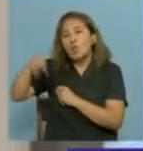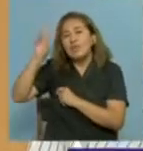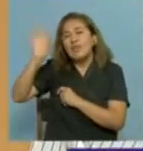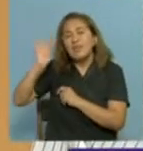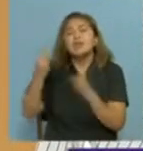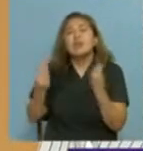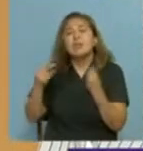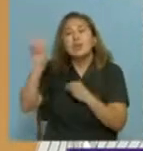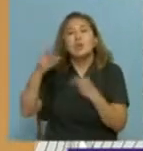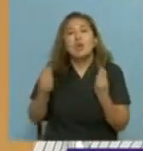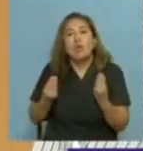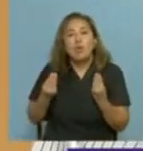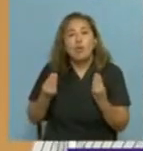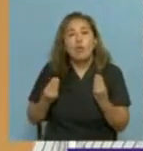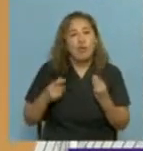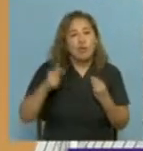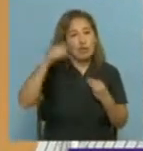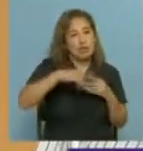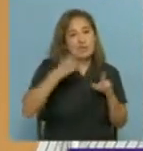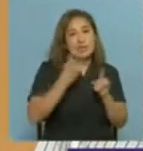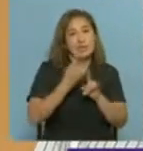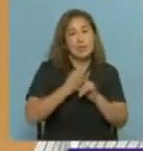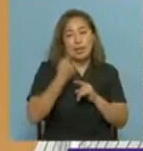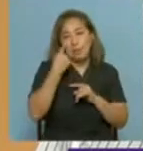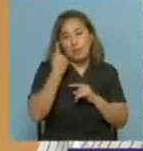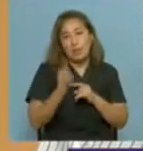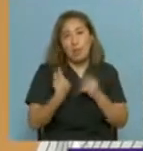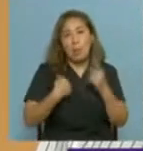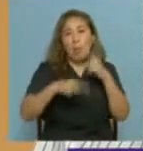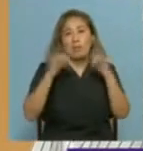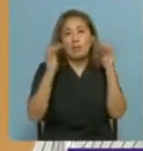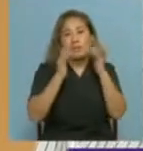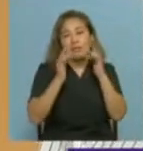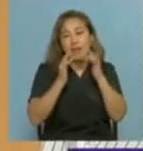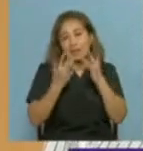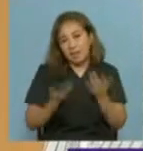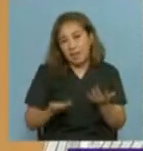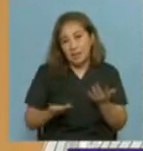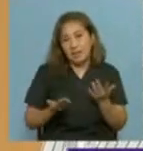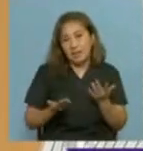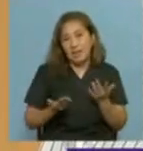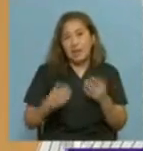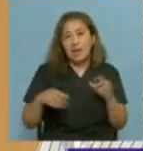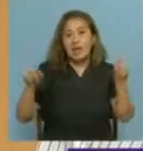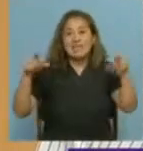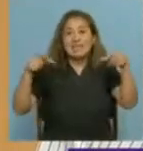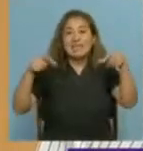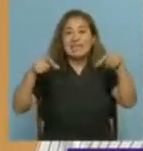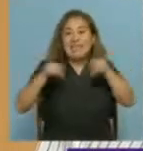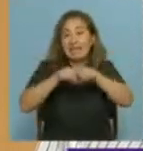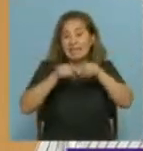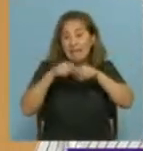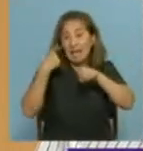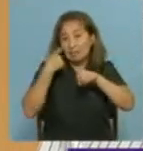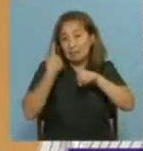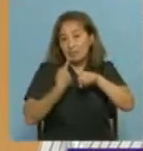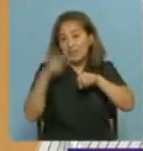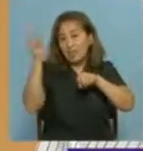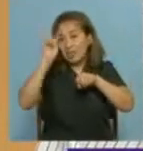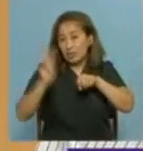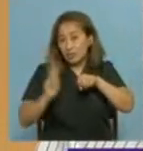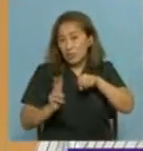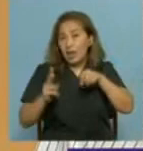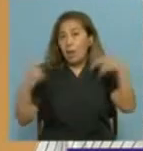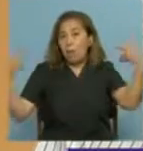hoy de venezuela pues siempre estaba al tanto a través de las redes sociales porque debido a los canales de allá de venezuela están